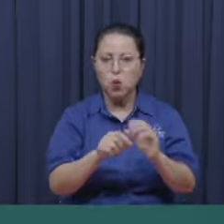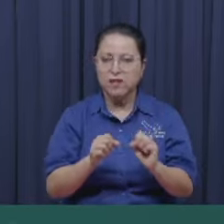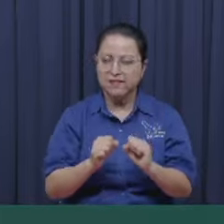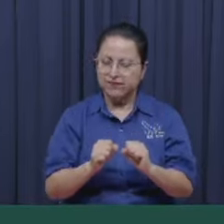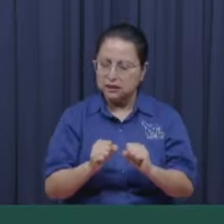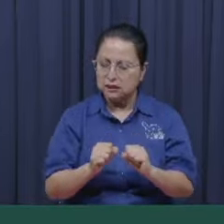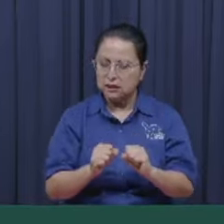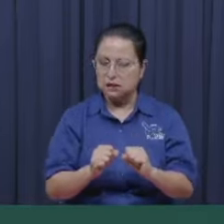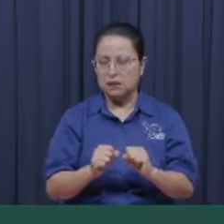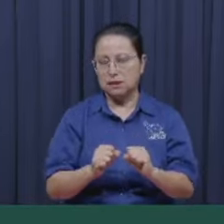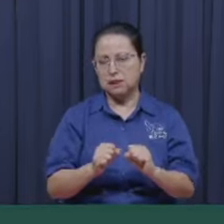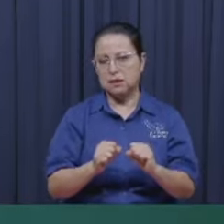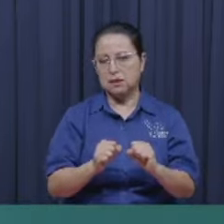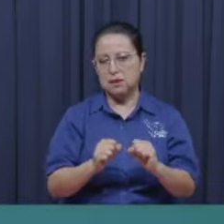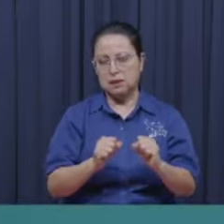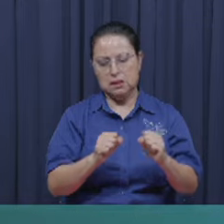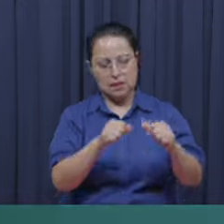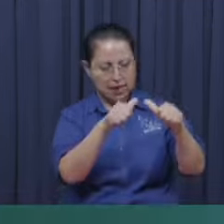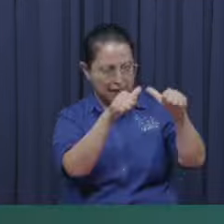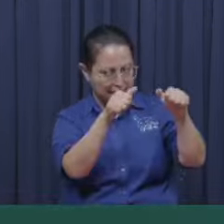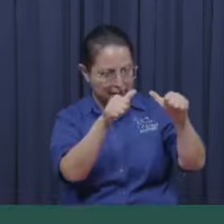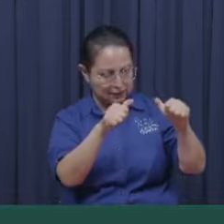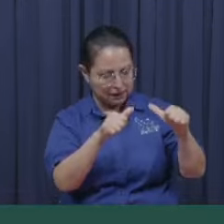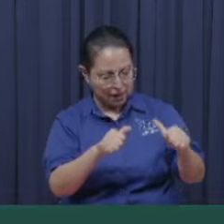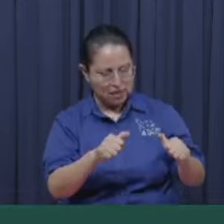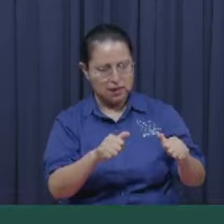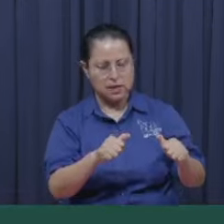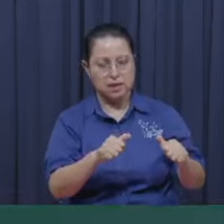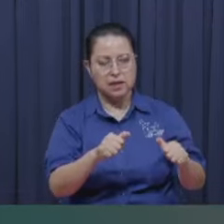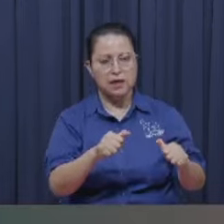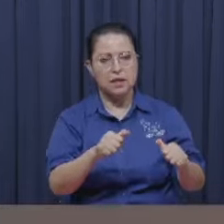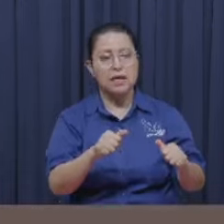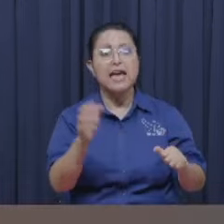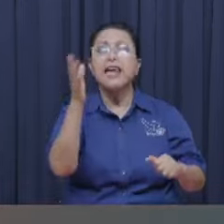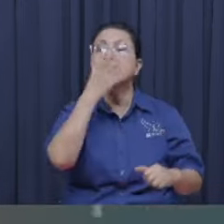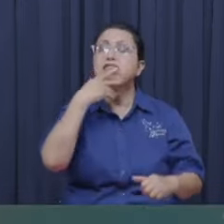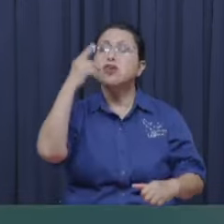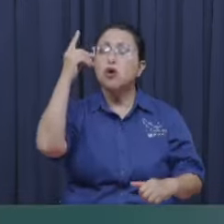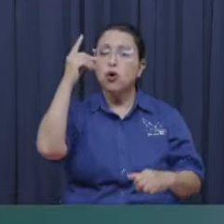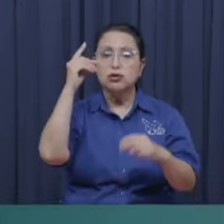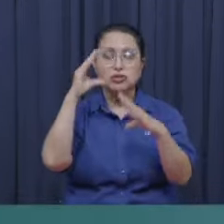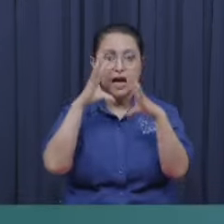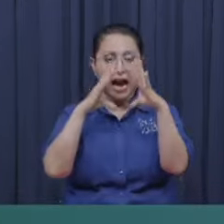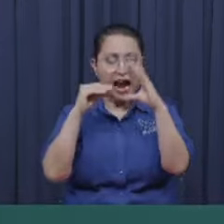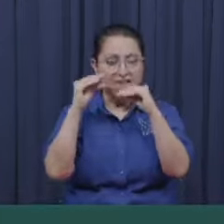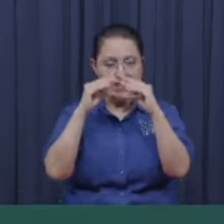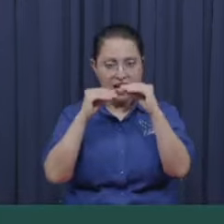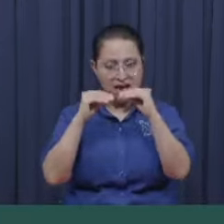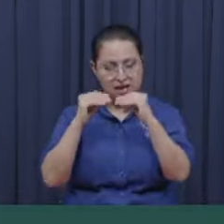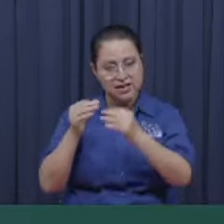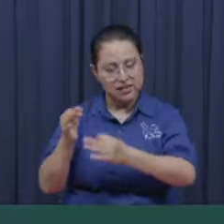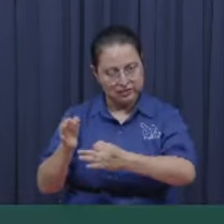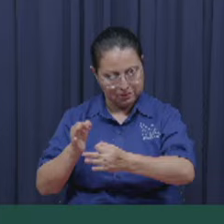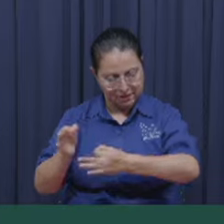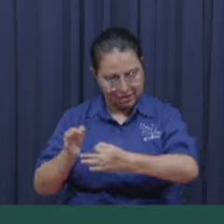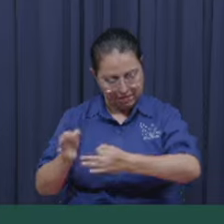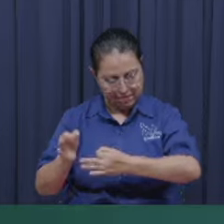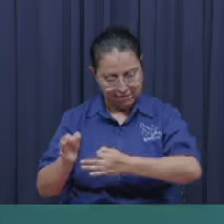razón? Porque el Señor habla, pero cuando está explicando,